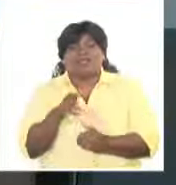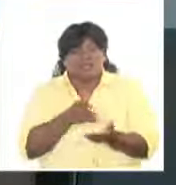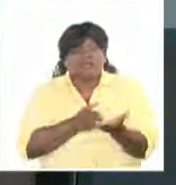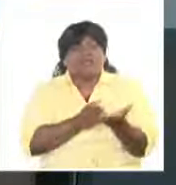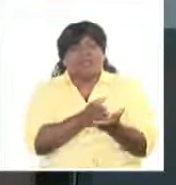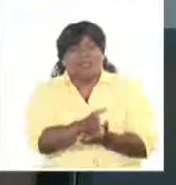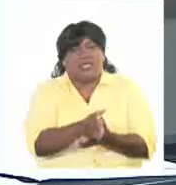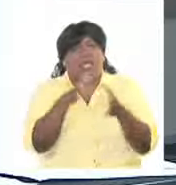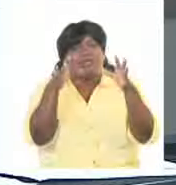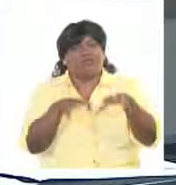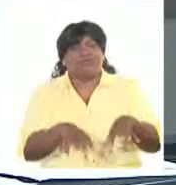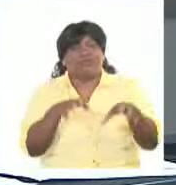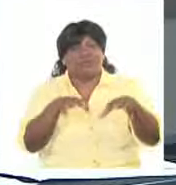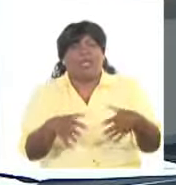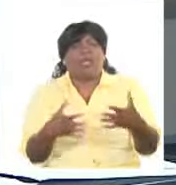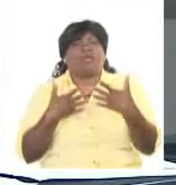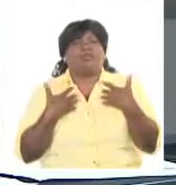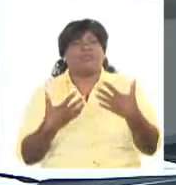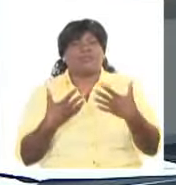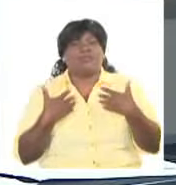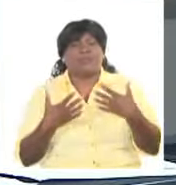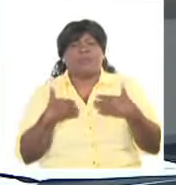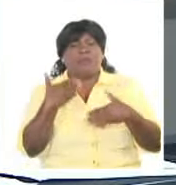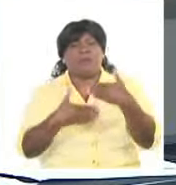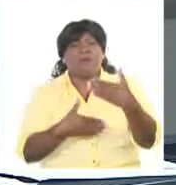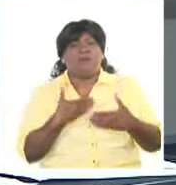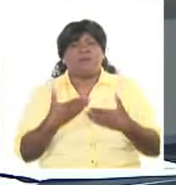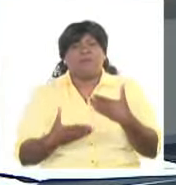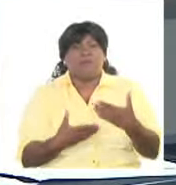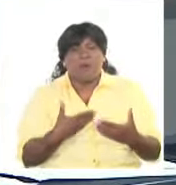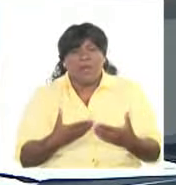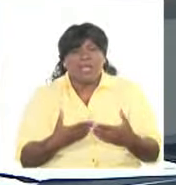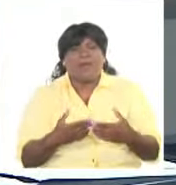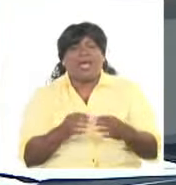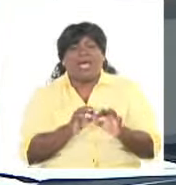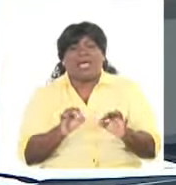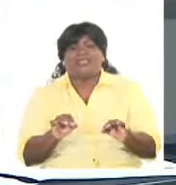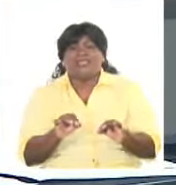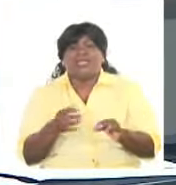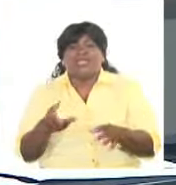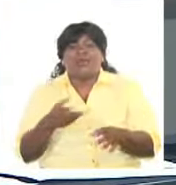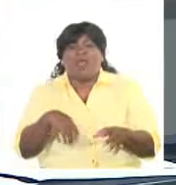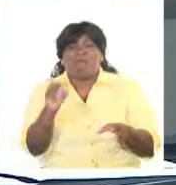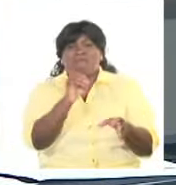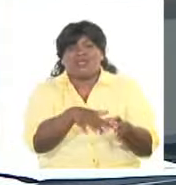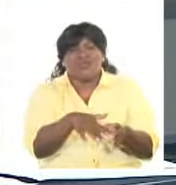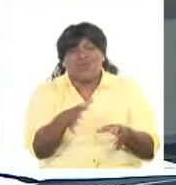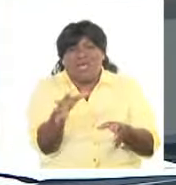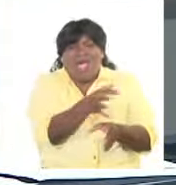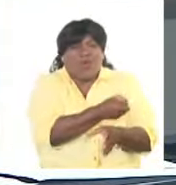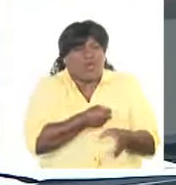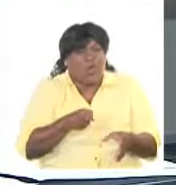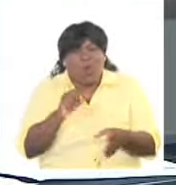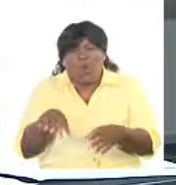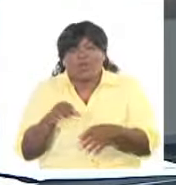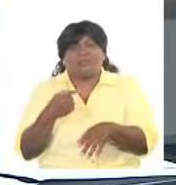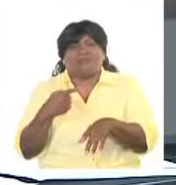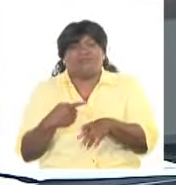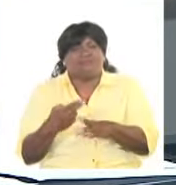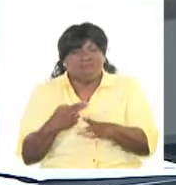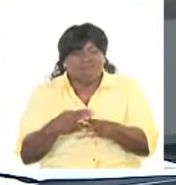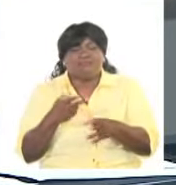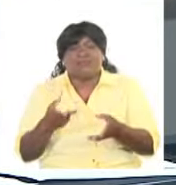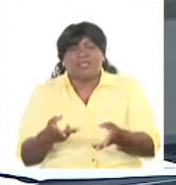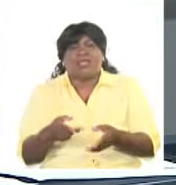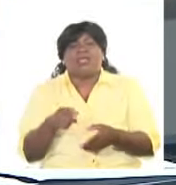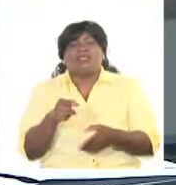Las lluvias, el calor, los problemas de saneamiento que persisten. Y realmente, de todas formas, la alerta es, y